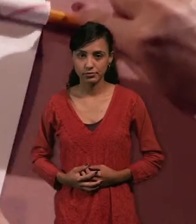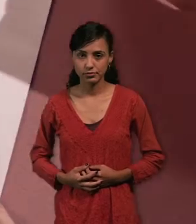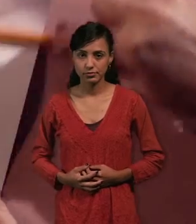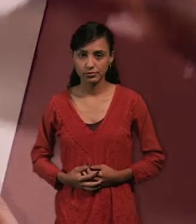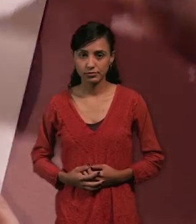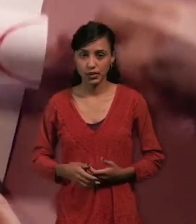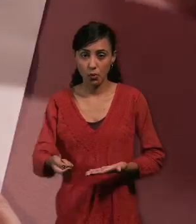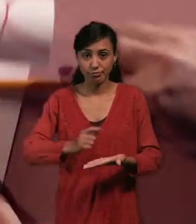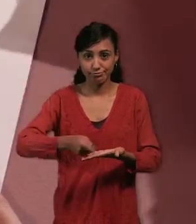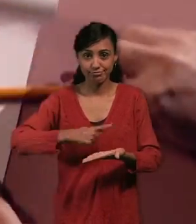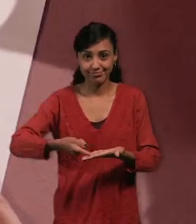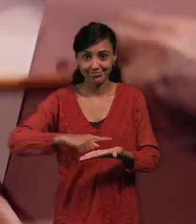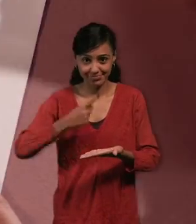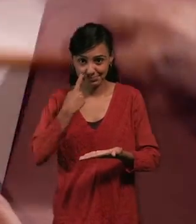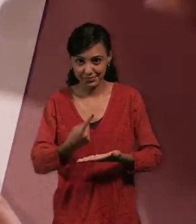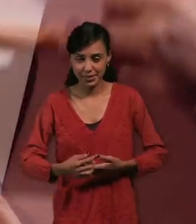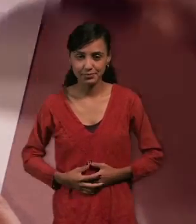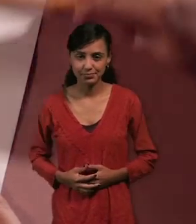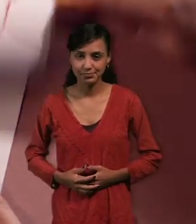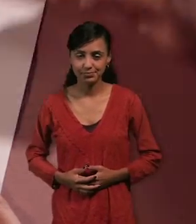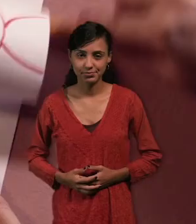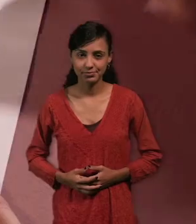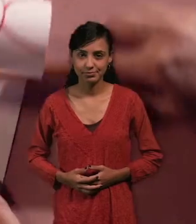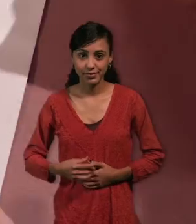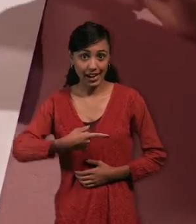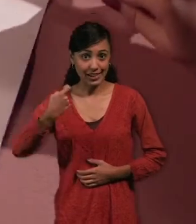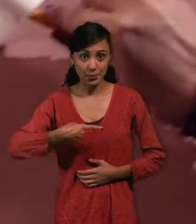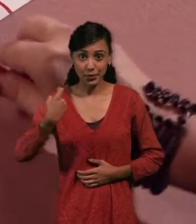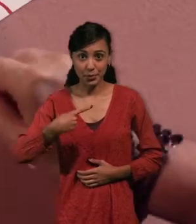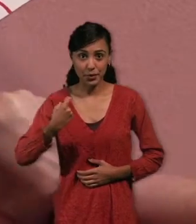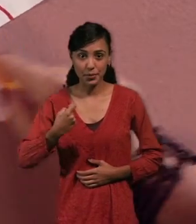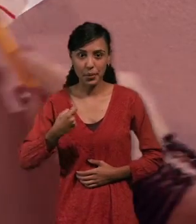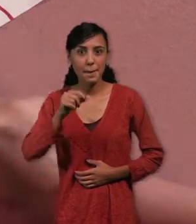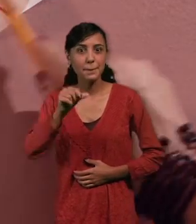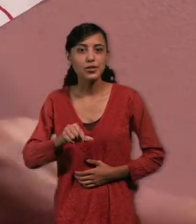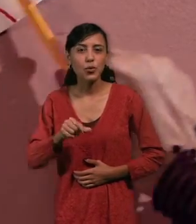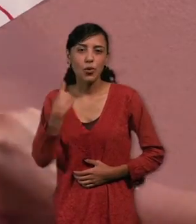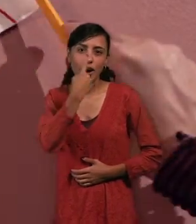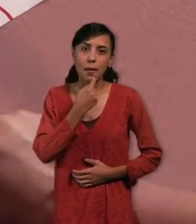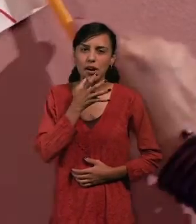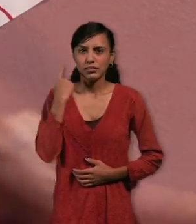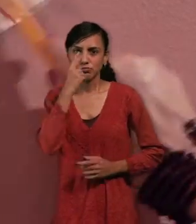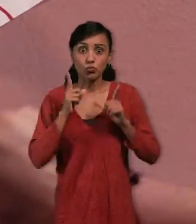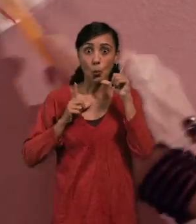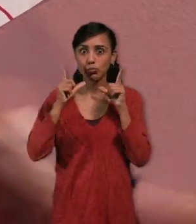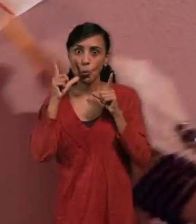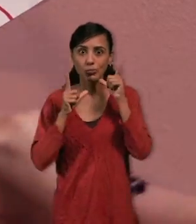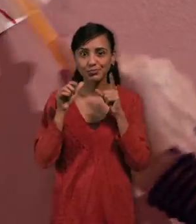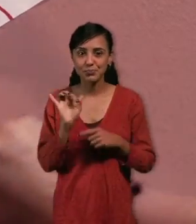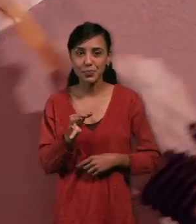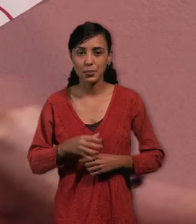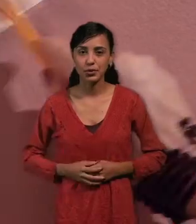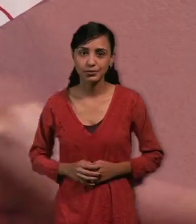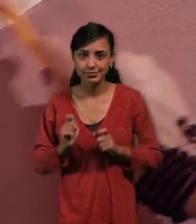rápidamente. De modo que nuestro personaje va a estar vivo y la expresión de su cara va a